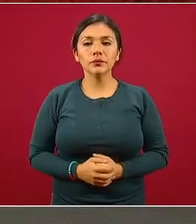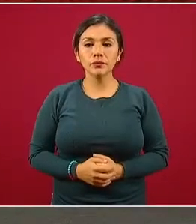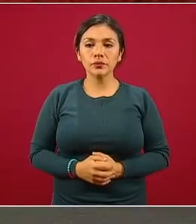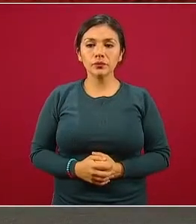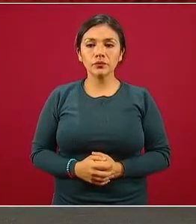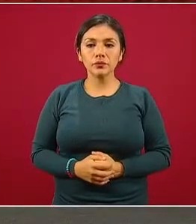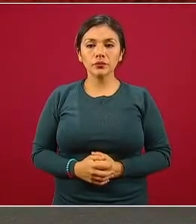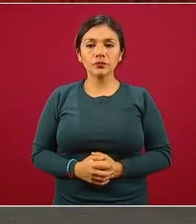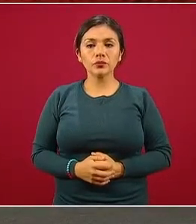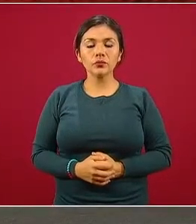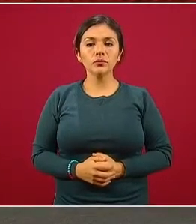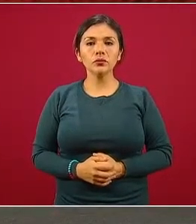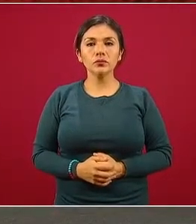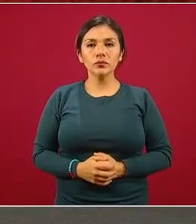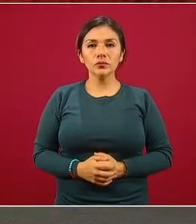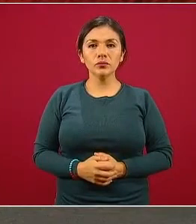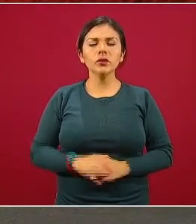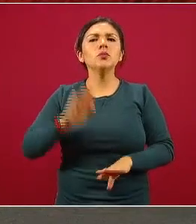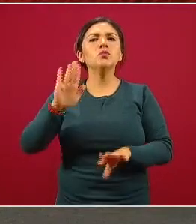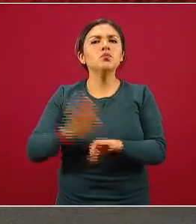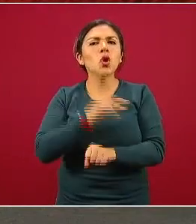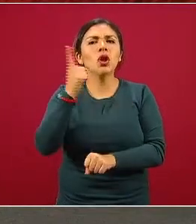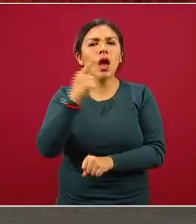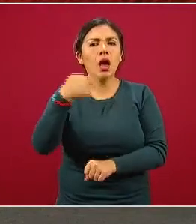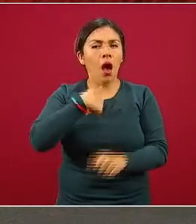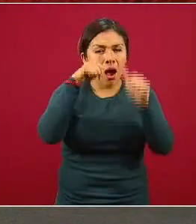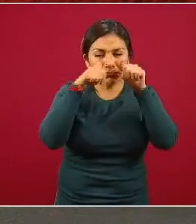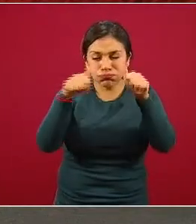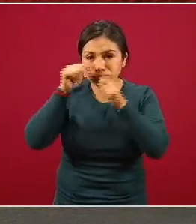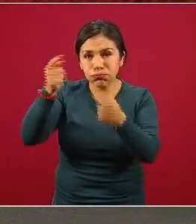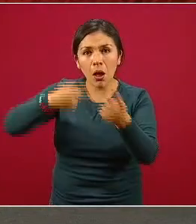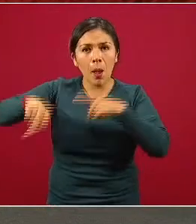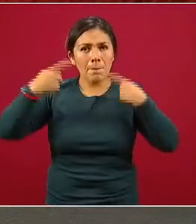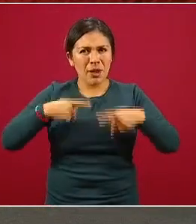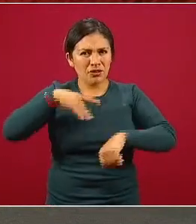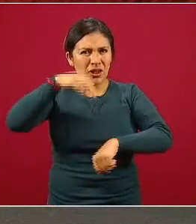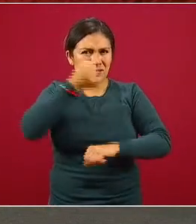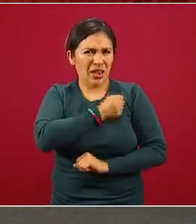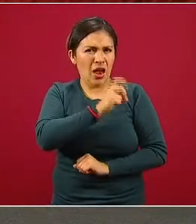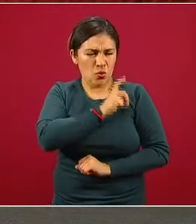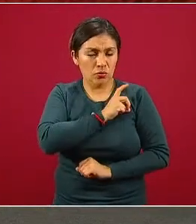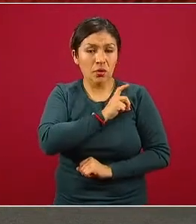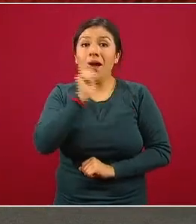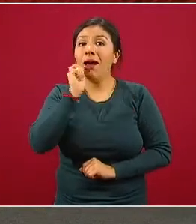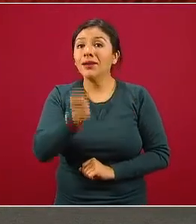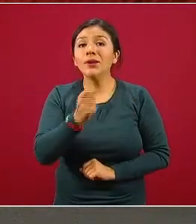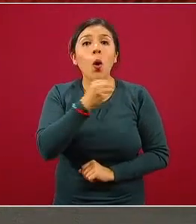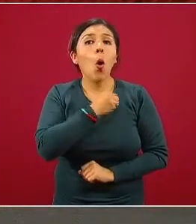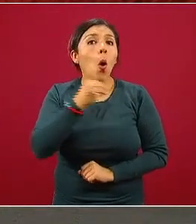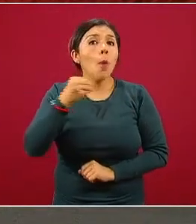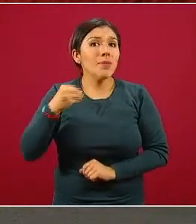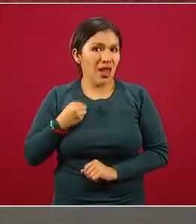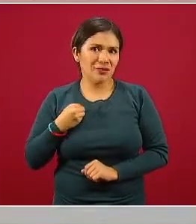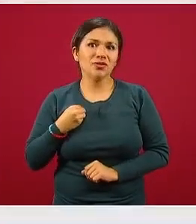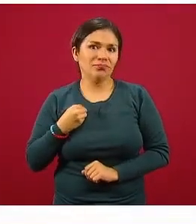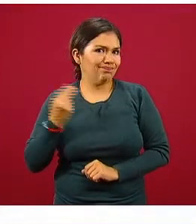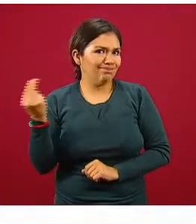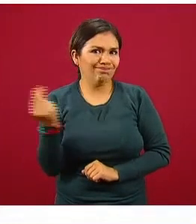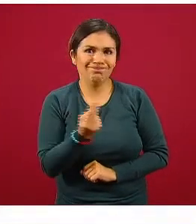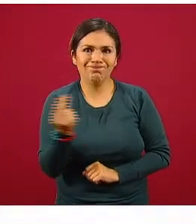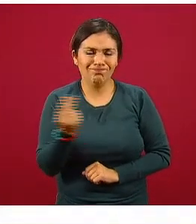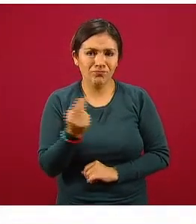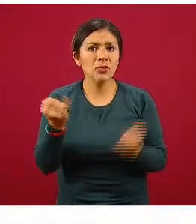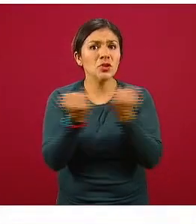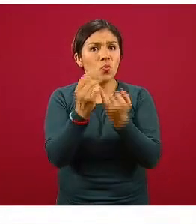Y bueno, ¿por qué vamos a atender al personal de salud? Porque además de ser una obligación moral, nosotros